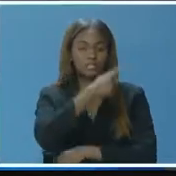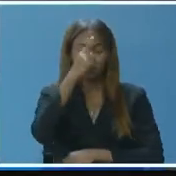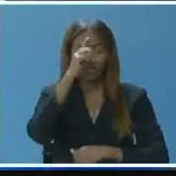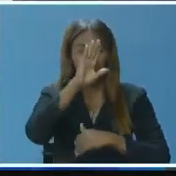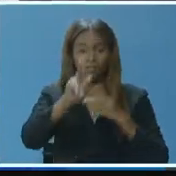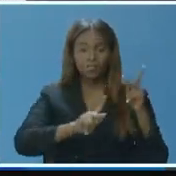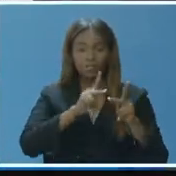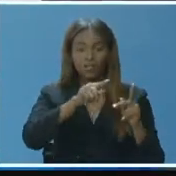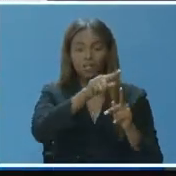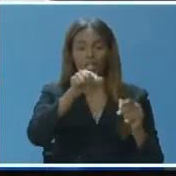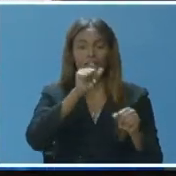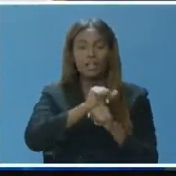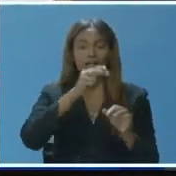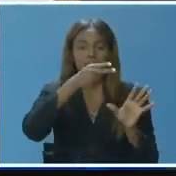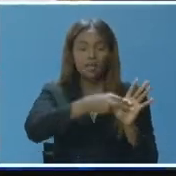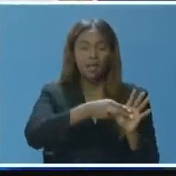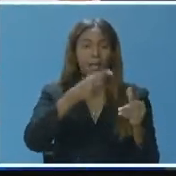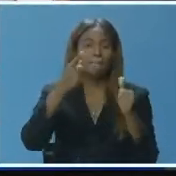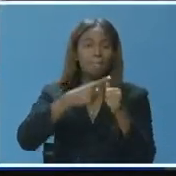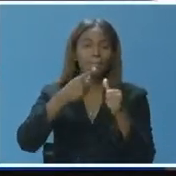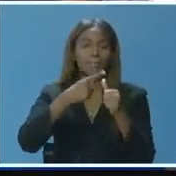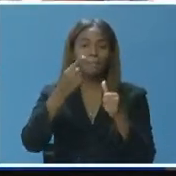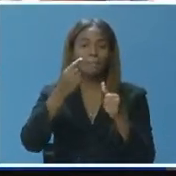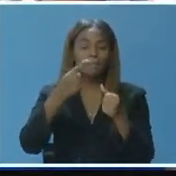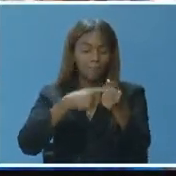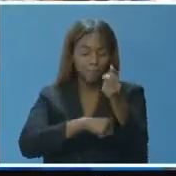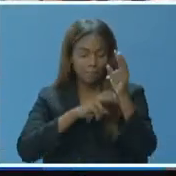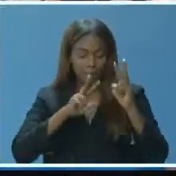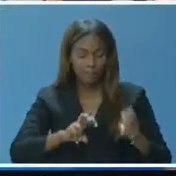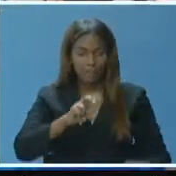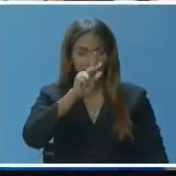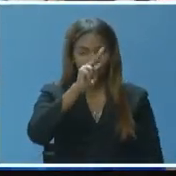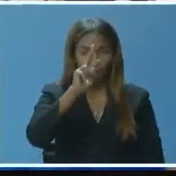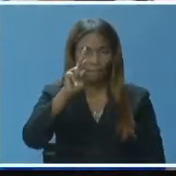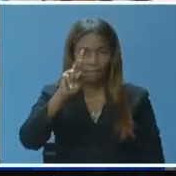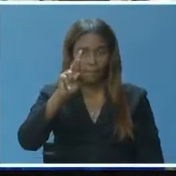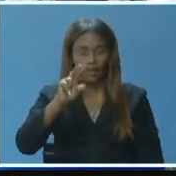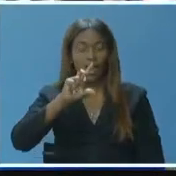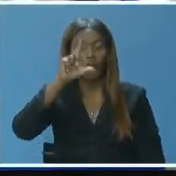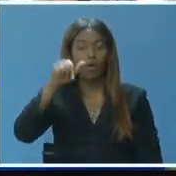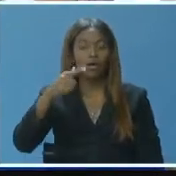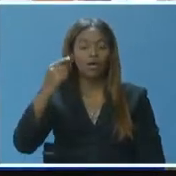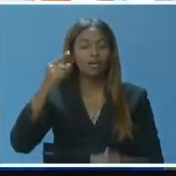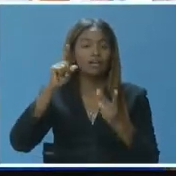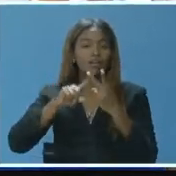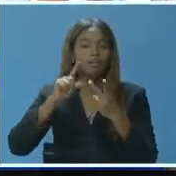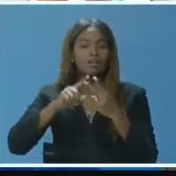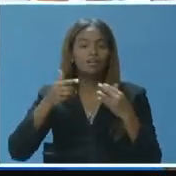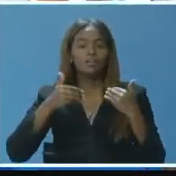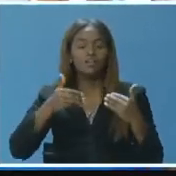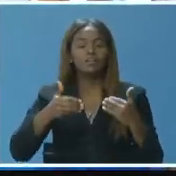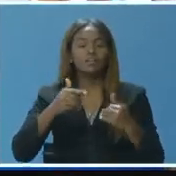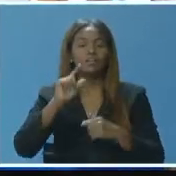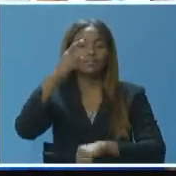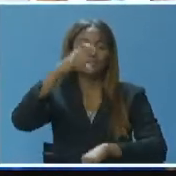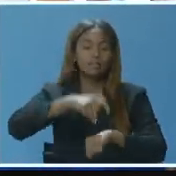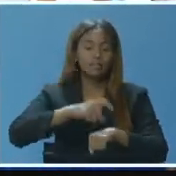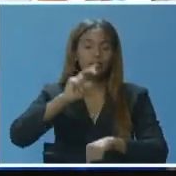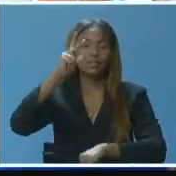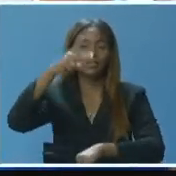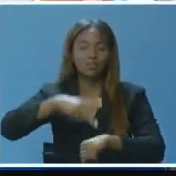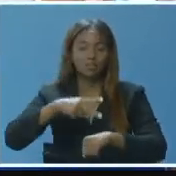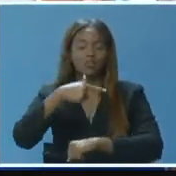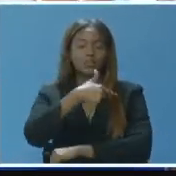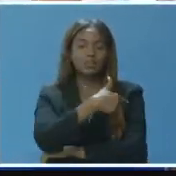primero PCR. Segundo, luego, después que hacerle la prueba PCR, estamos haciendo lo que es poniéndole la primera dosis, la segunda dosis, la